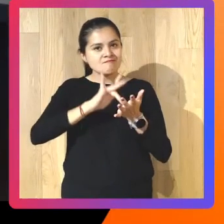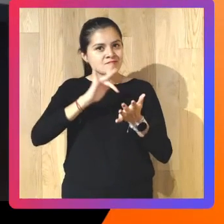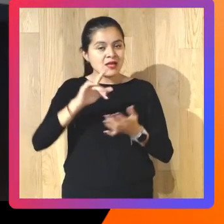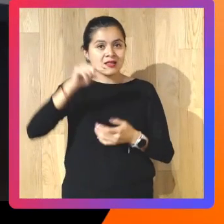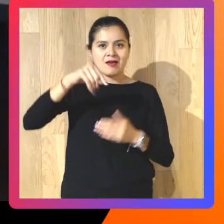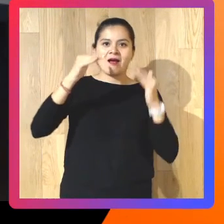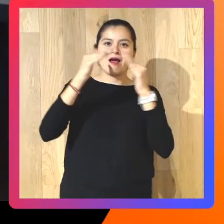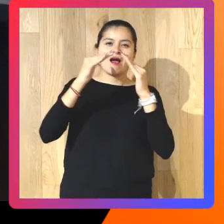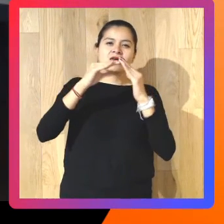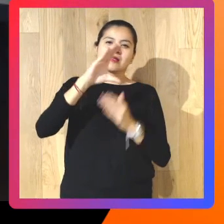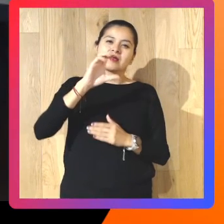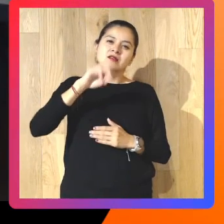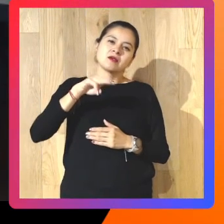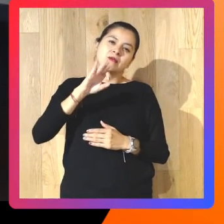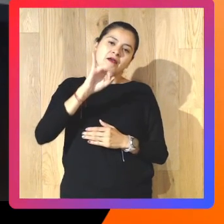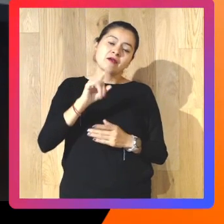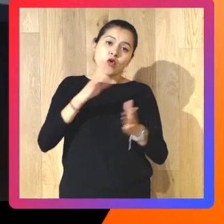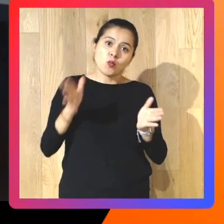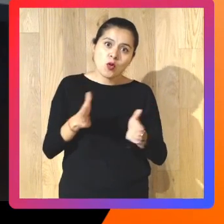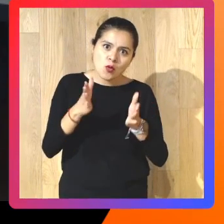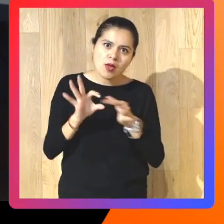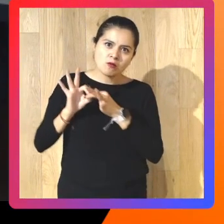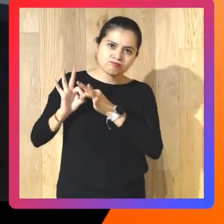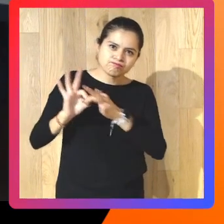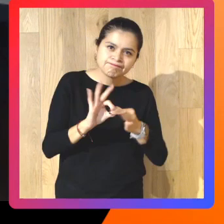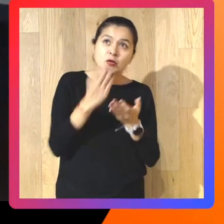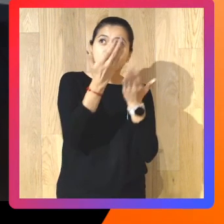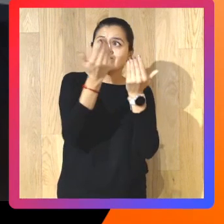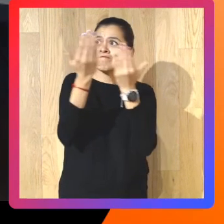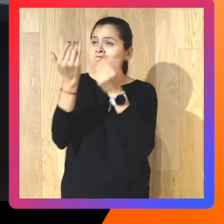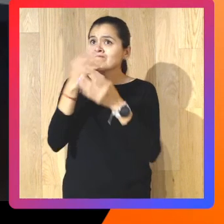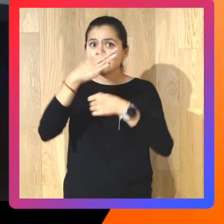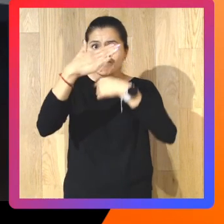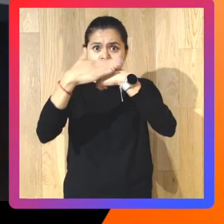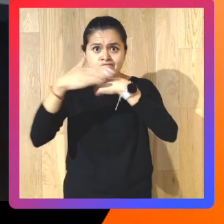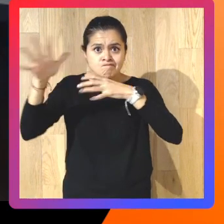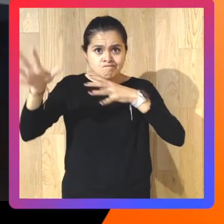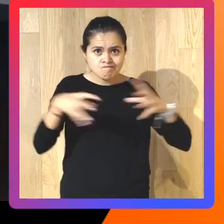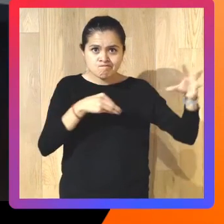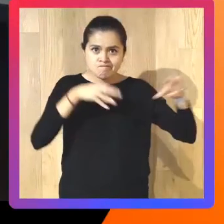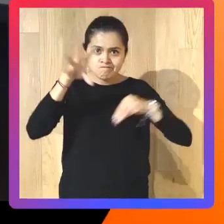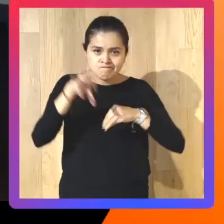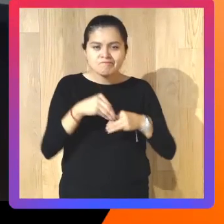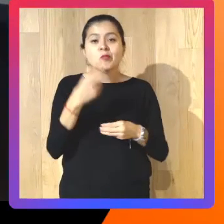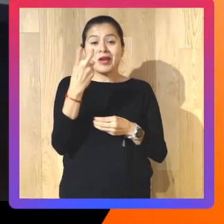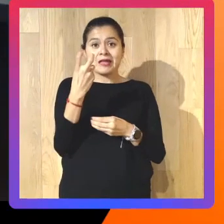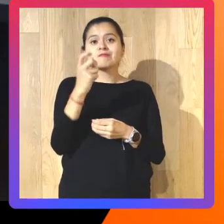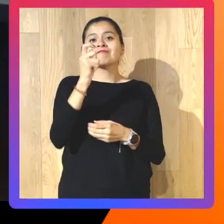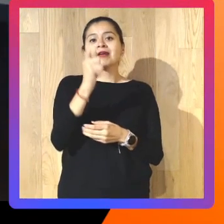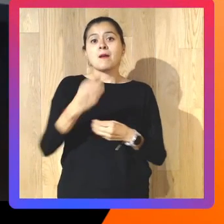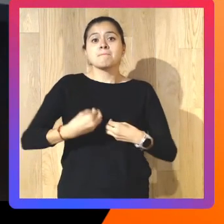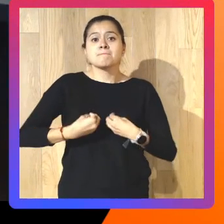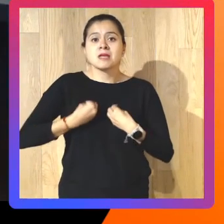Casa CEMEFI por recibirnos aquí, por promover, por unirnos, por convocar, porque esto son vidas.